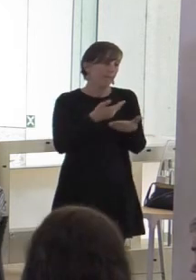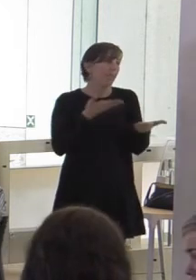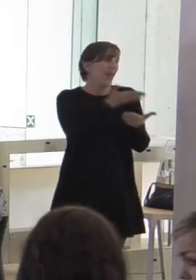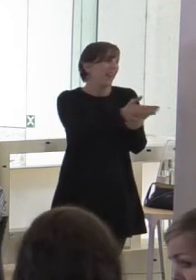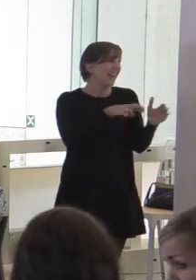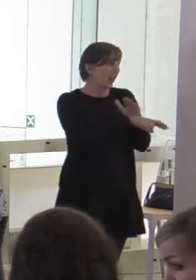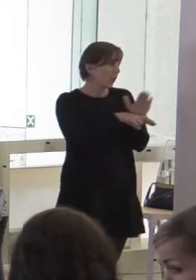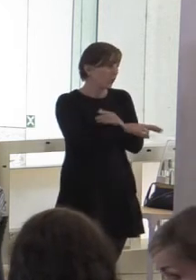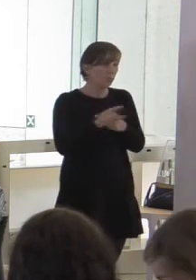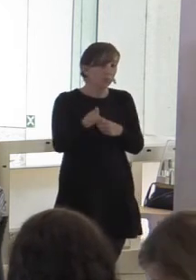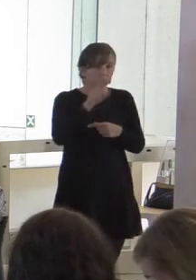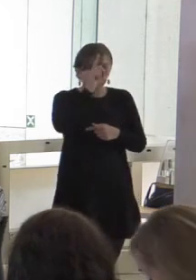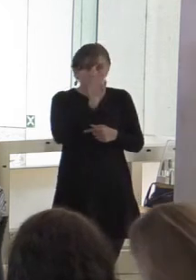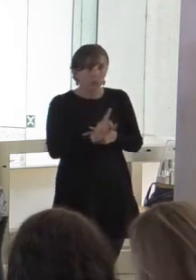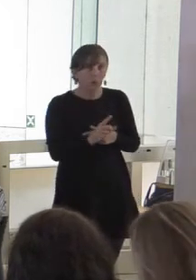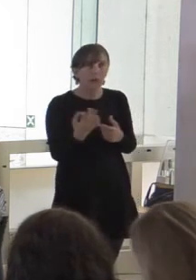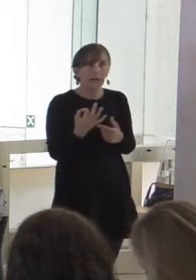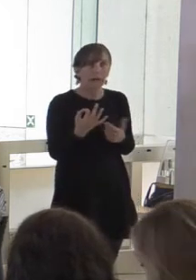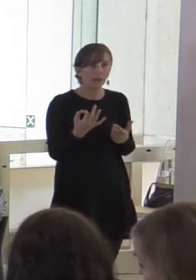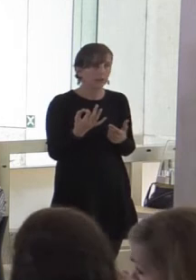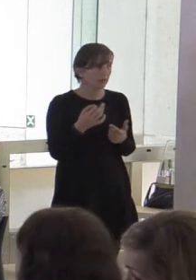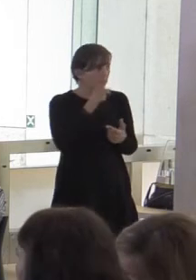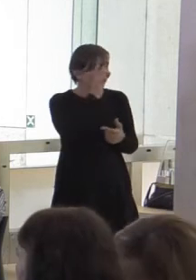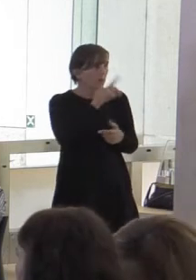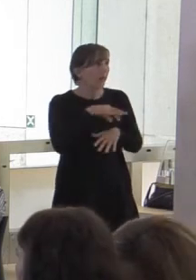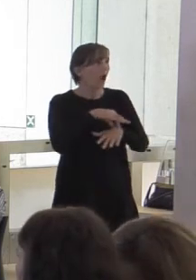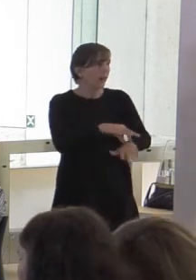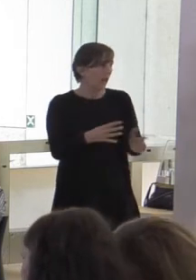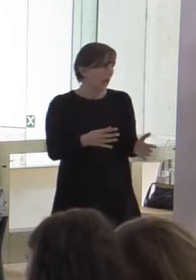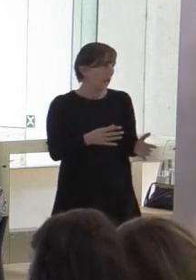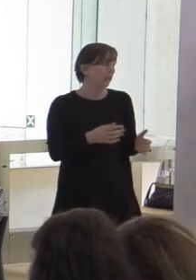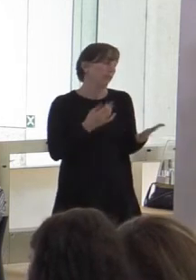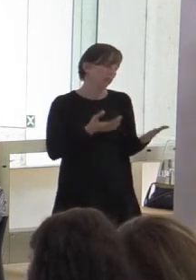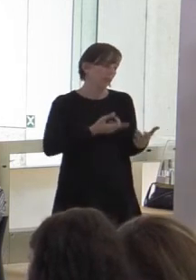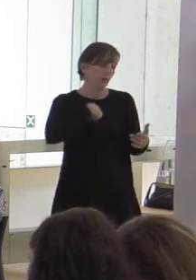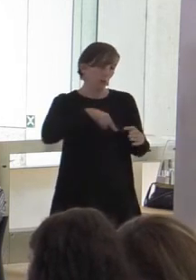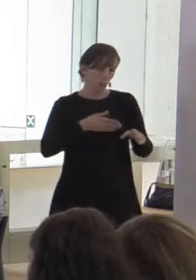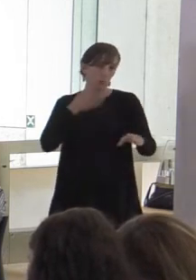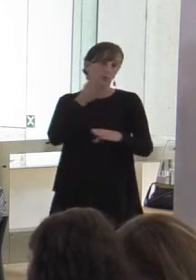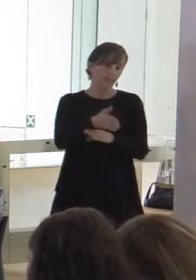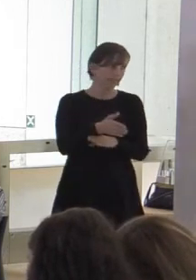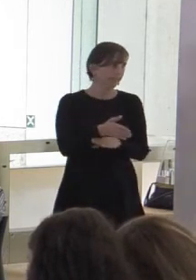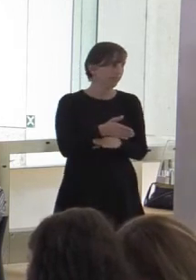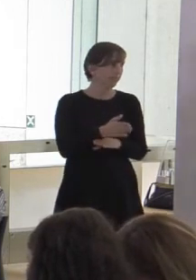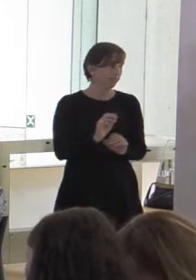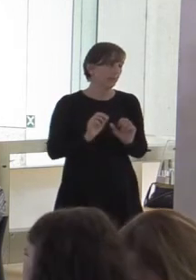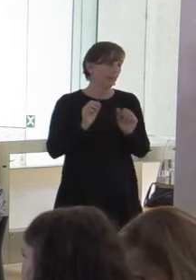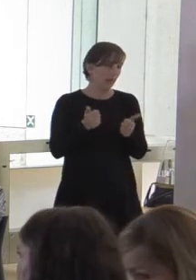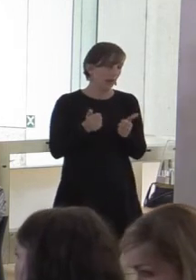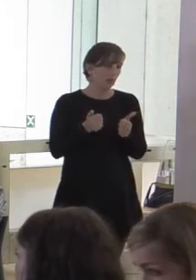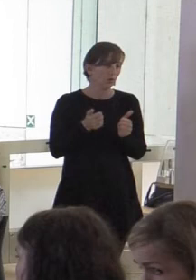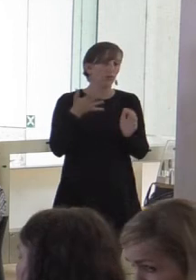non souberon moi ben orientar. Vale, cando entramos nesta dinámica de que